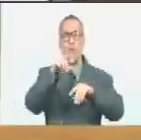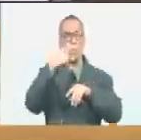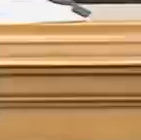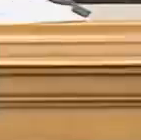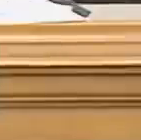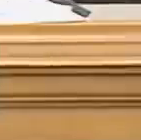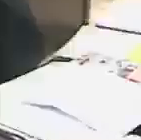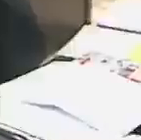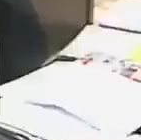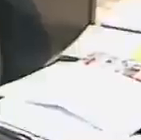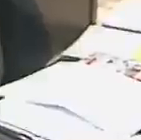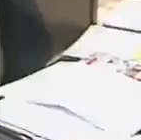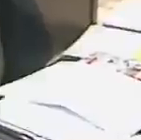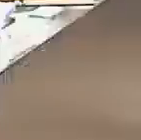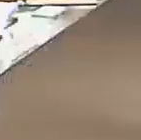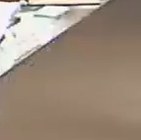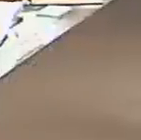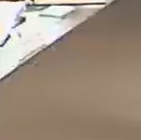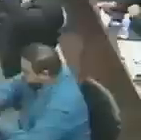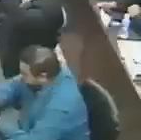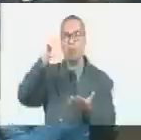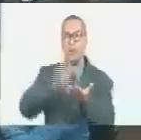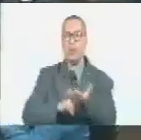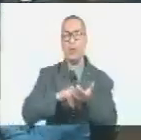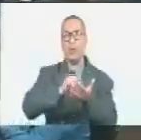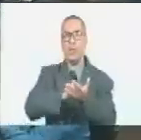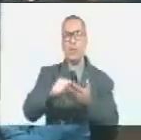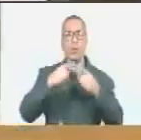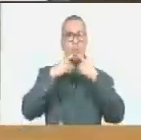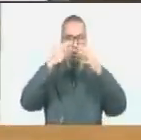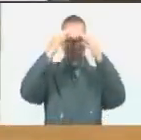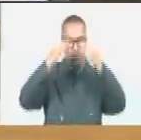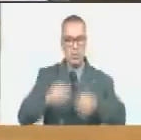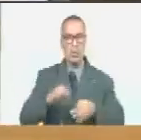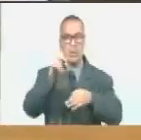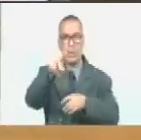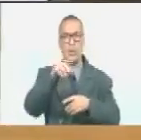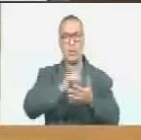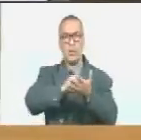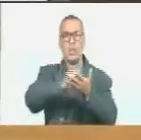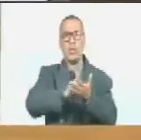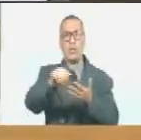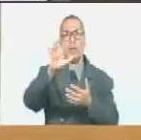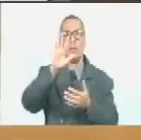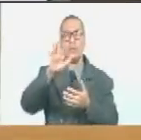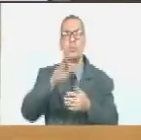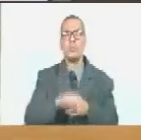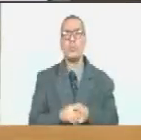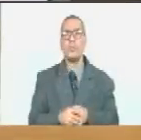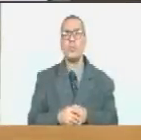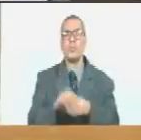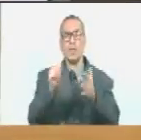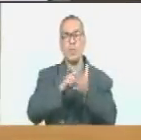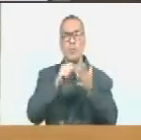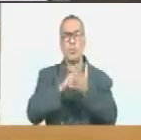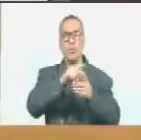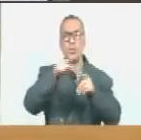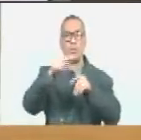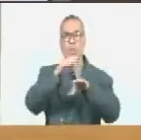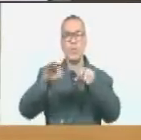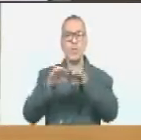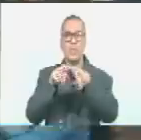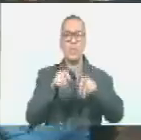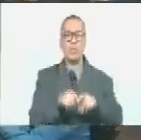señal de costumbre. Ahora sí, queda aprobado de manera definitiva ese artículo. Siguiente punto, ciudadana secretaria.